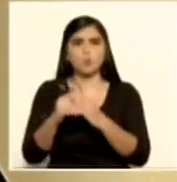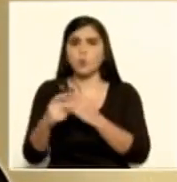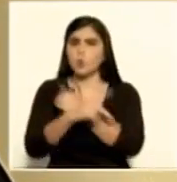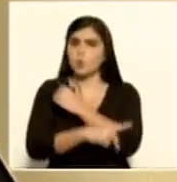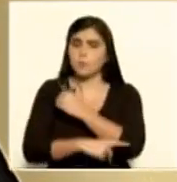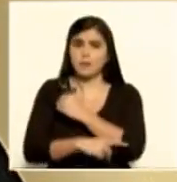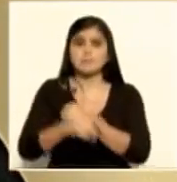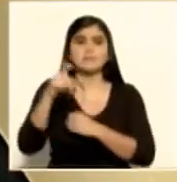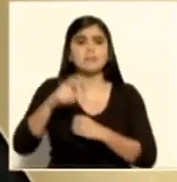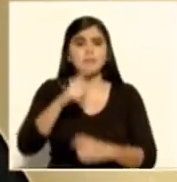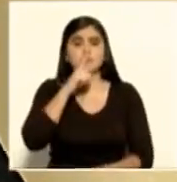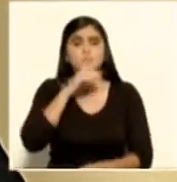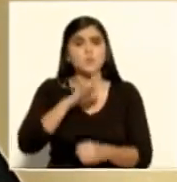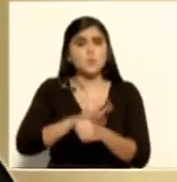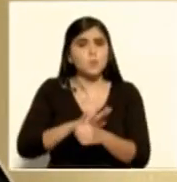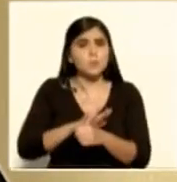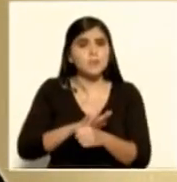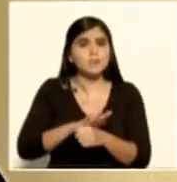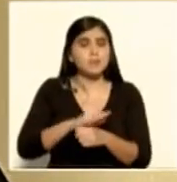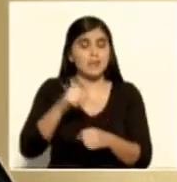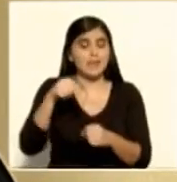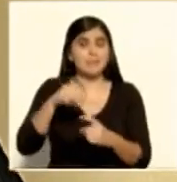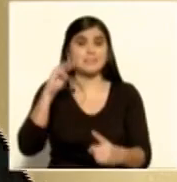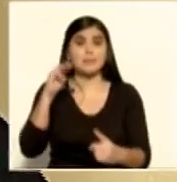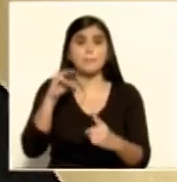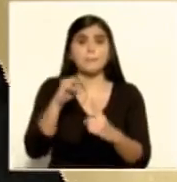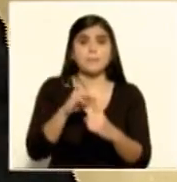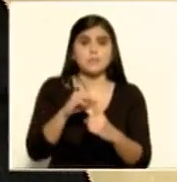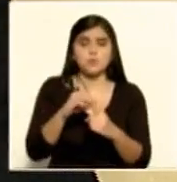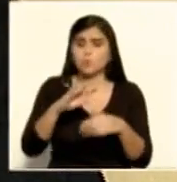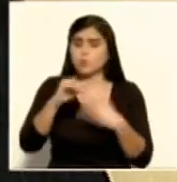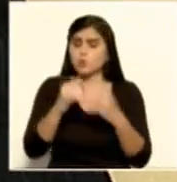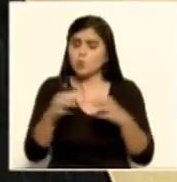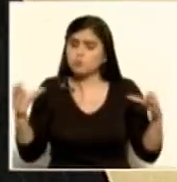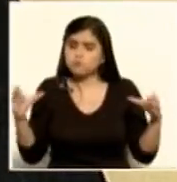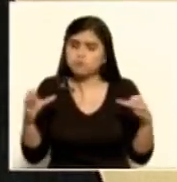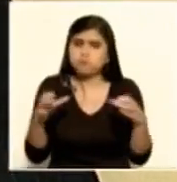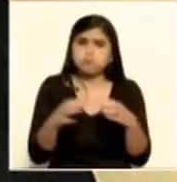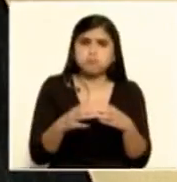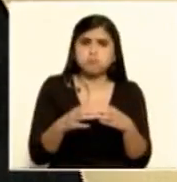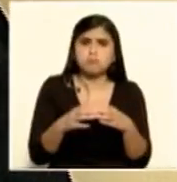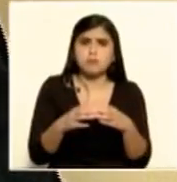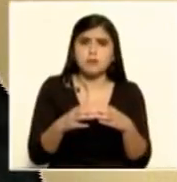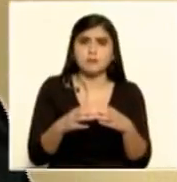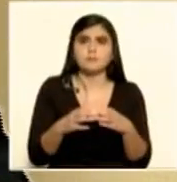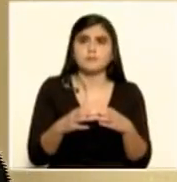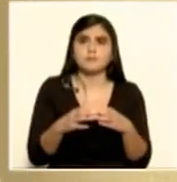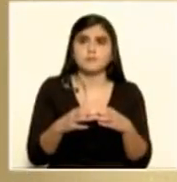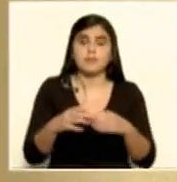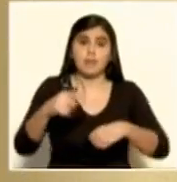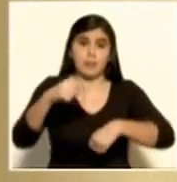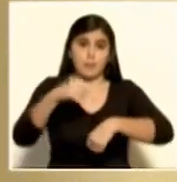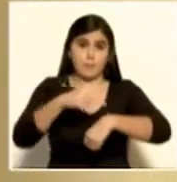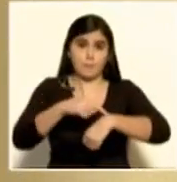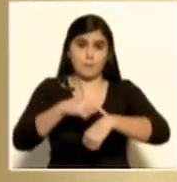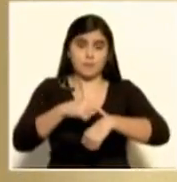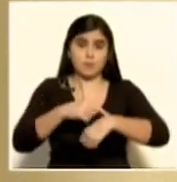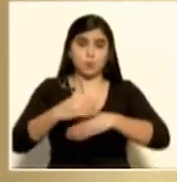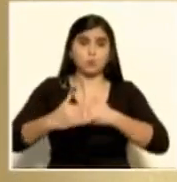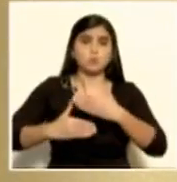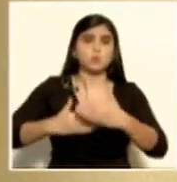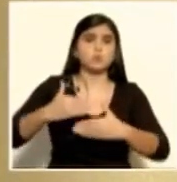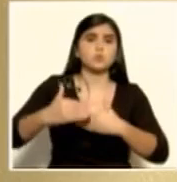que cumplir esta misión unidos en el periodo que llevará